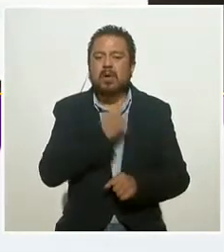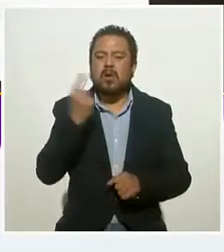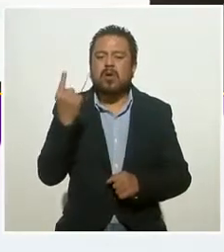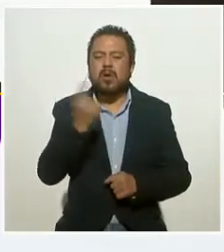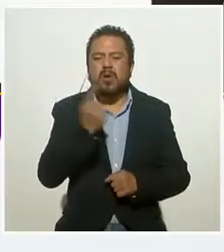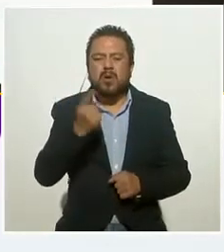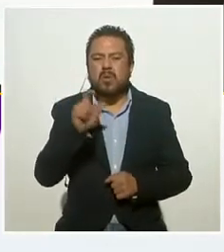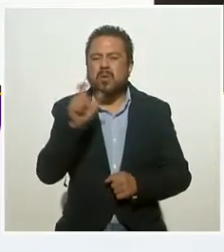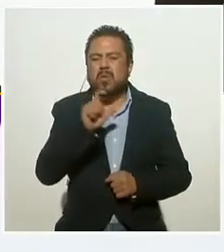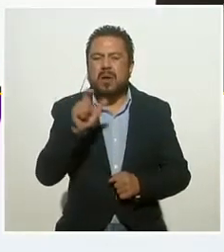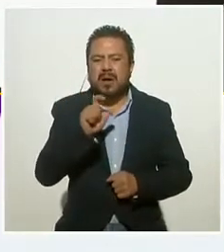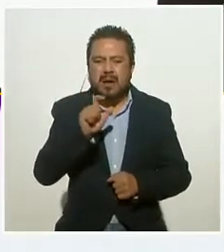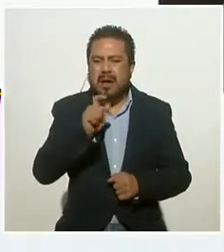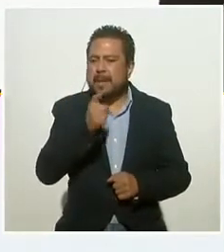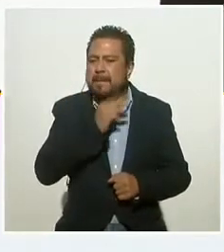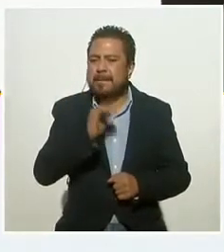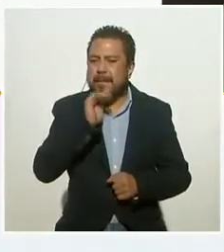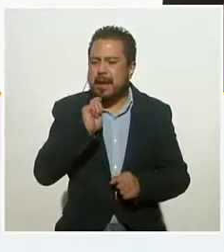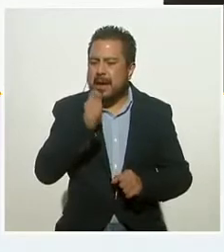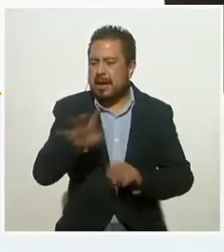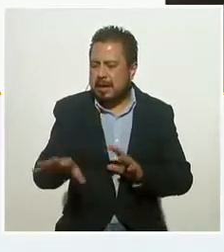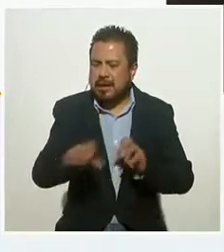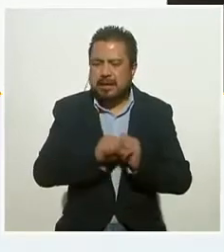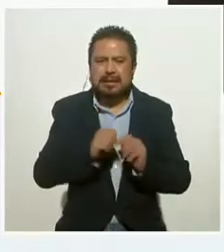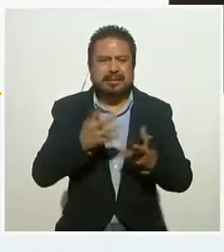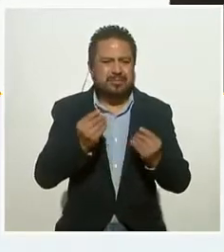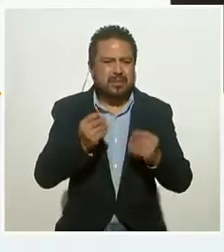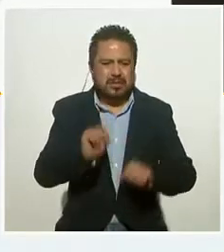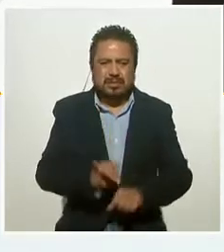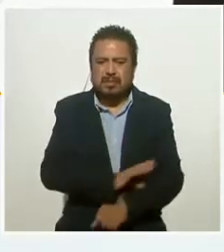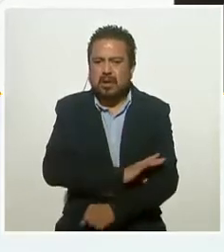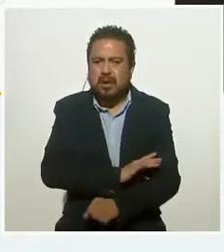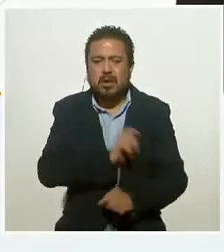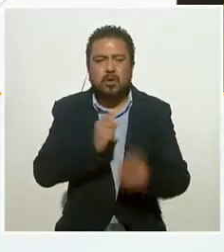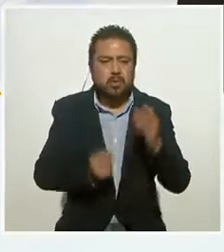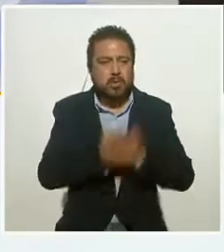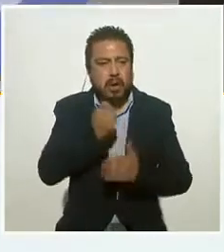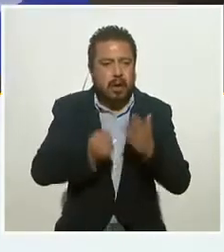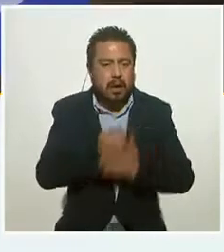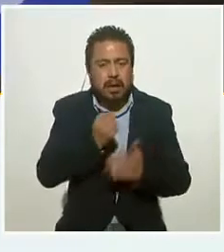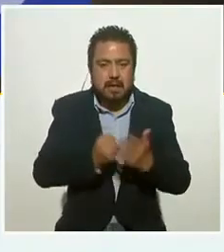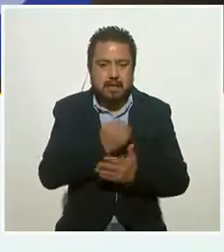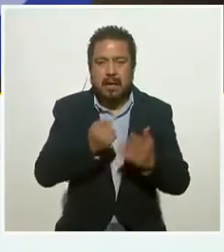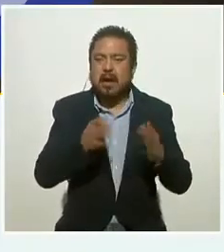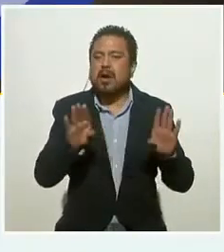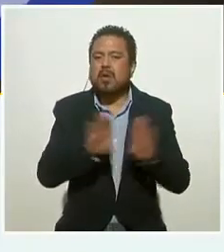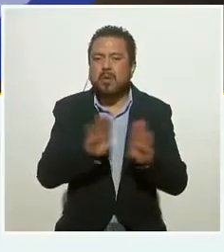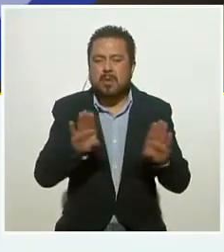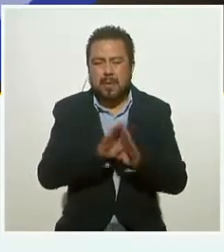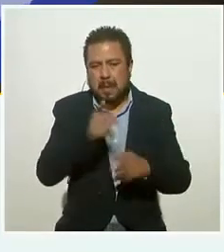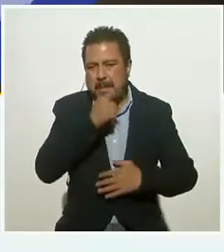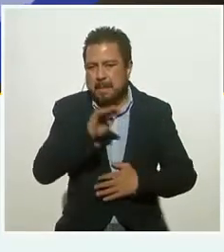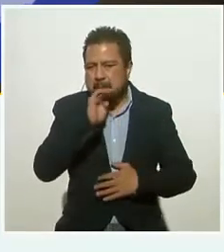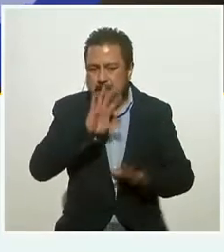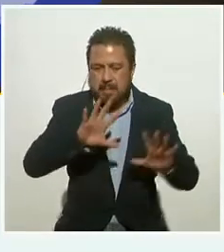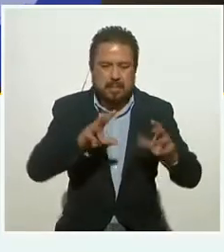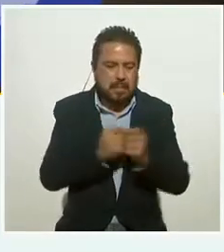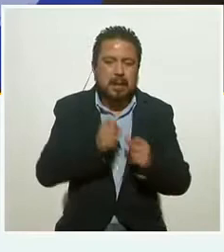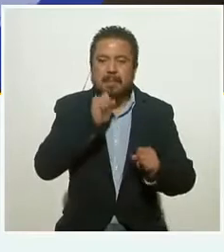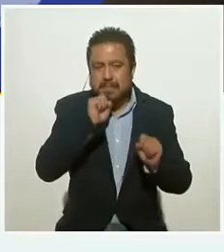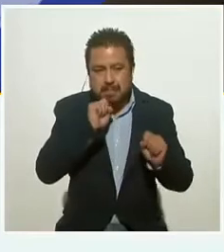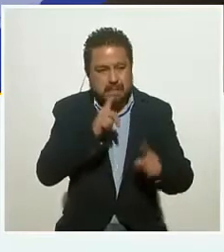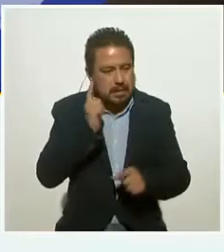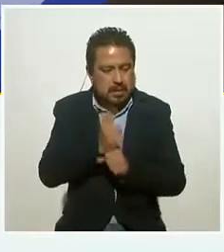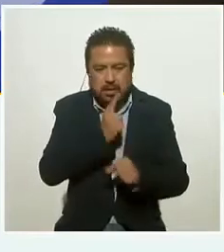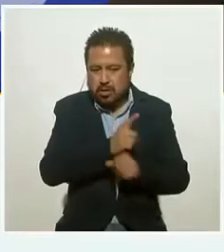cuando estamos siendo padres y madres, pues por supuesto hay muchísimas emociones nuevas, ¿no? Como padres y madres, pero también estamos viendo